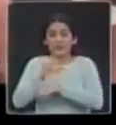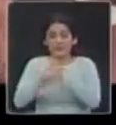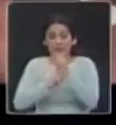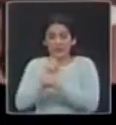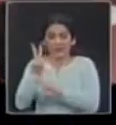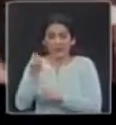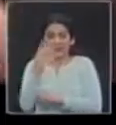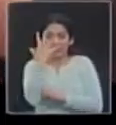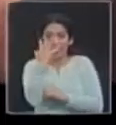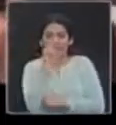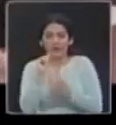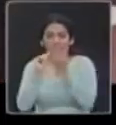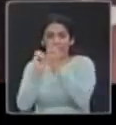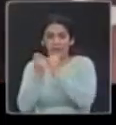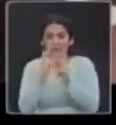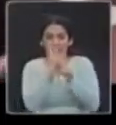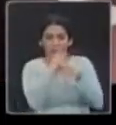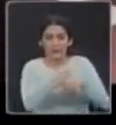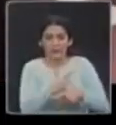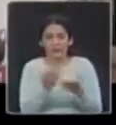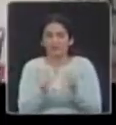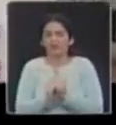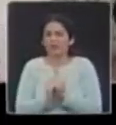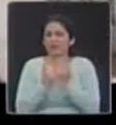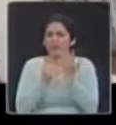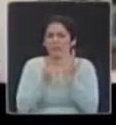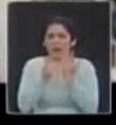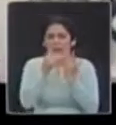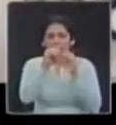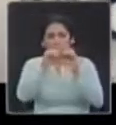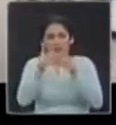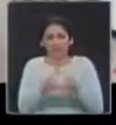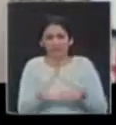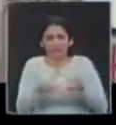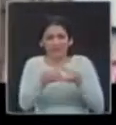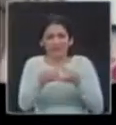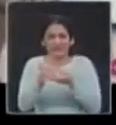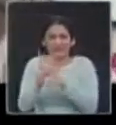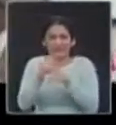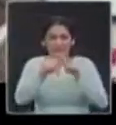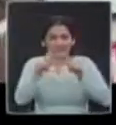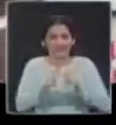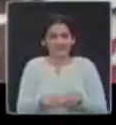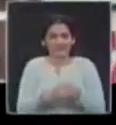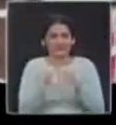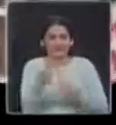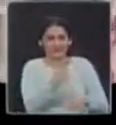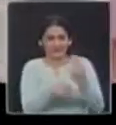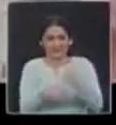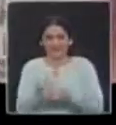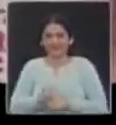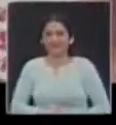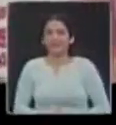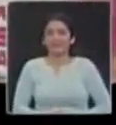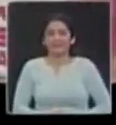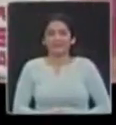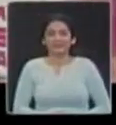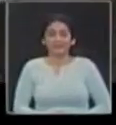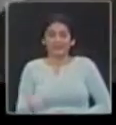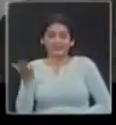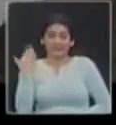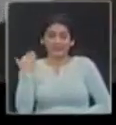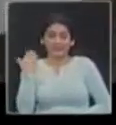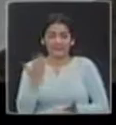ahora nos diversificamos a tipos de acrílico, plástico y hierro enlosado. Al igual que en los años anteriores, los emprendedores se orientan a